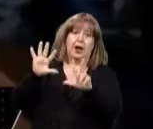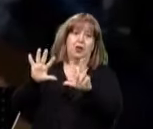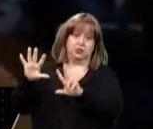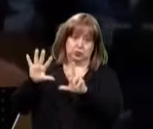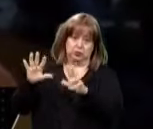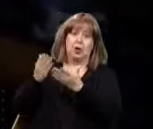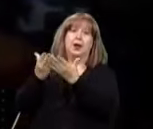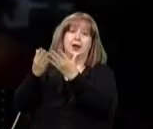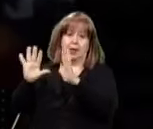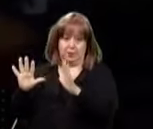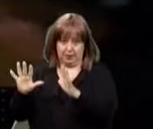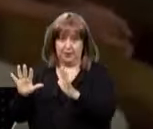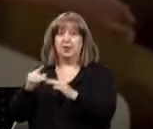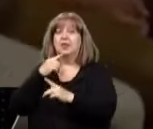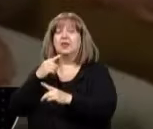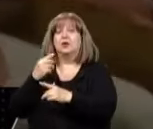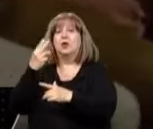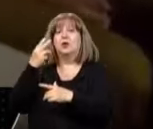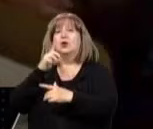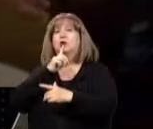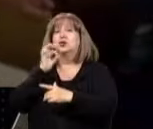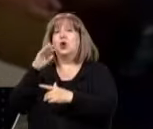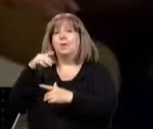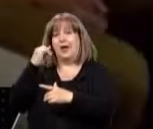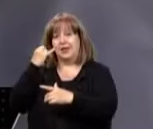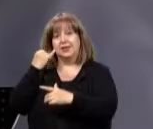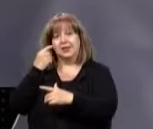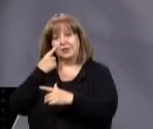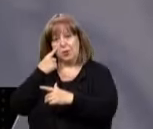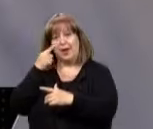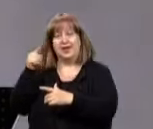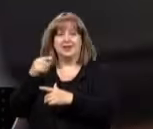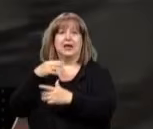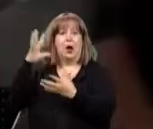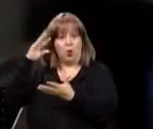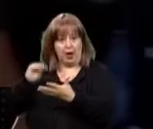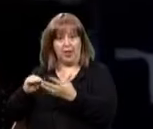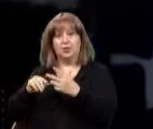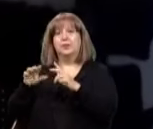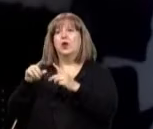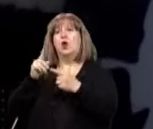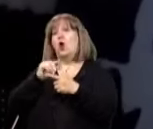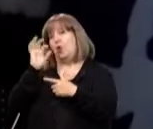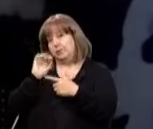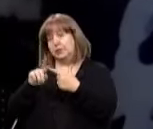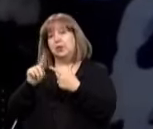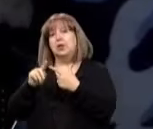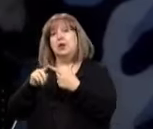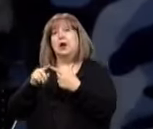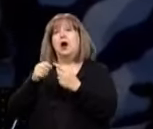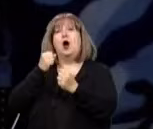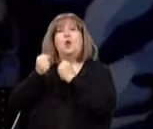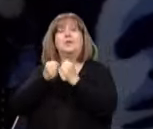imputados, ¿no? Eso dijo Hugo Tomei. Pero por otro lado, también presentó algunas posibilidades, como por ejemplo homicidio en